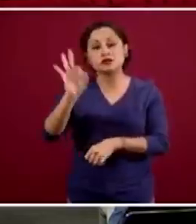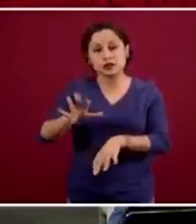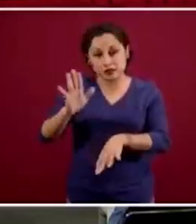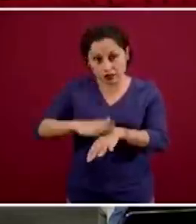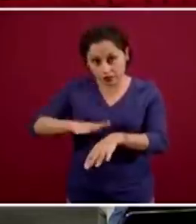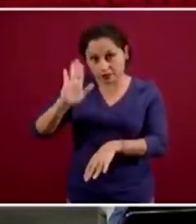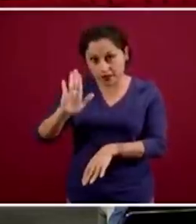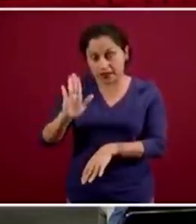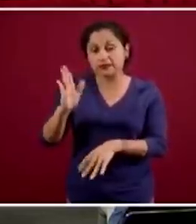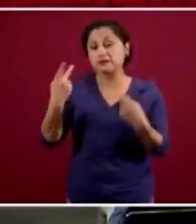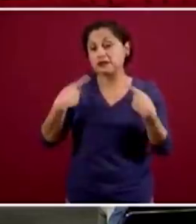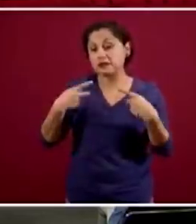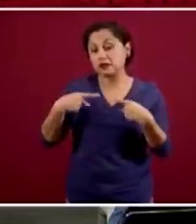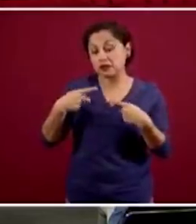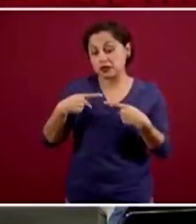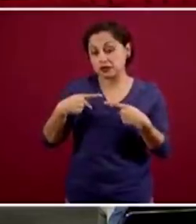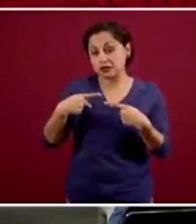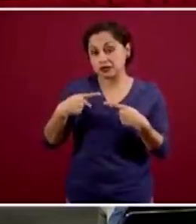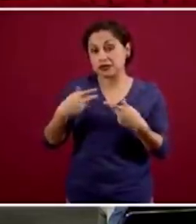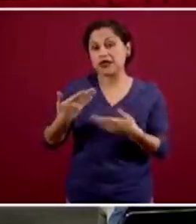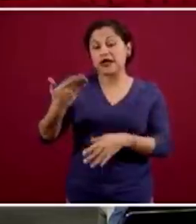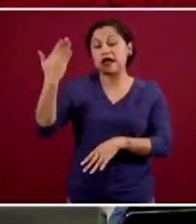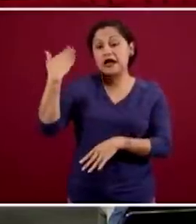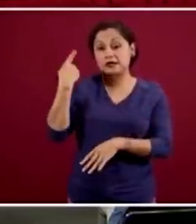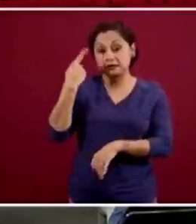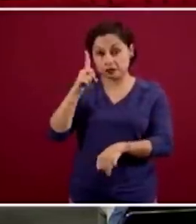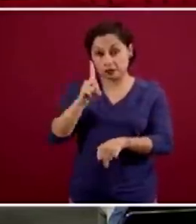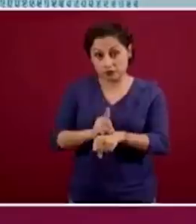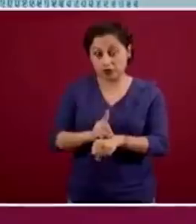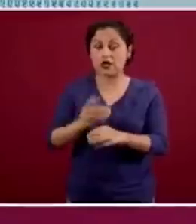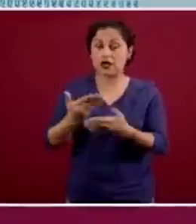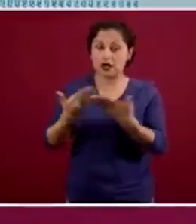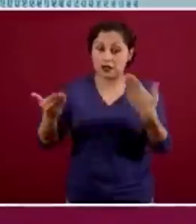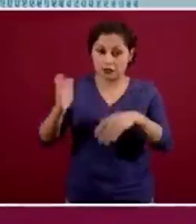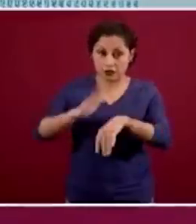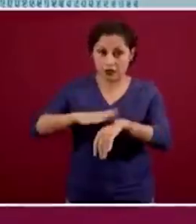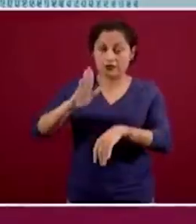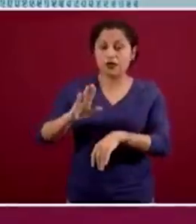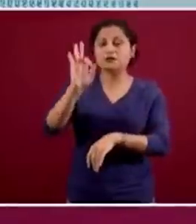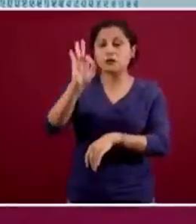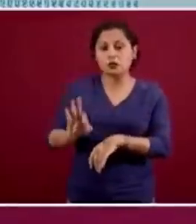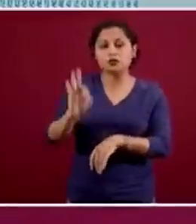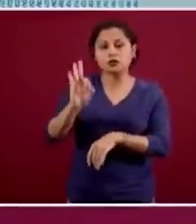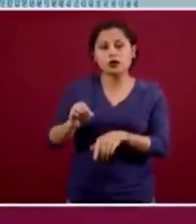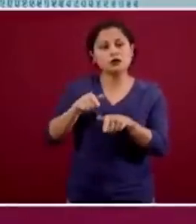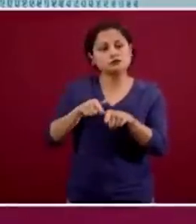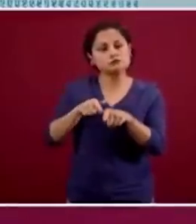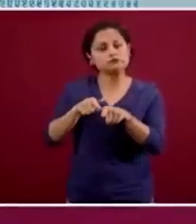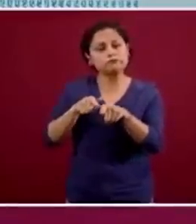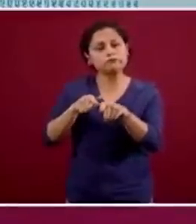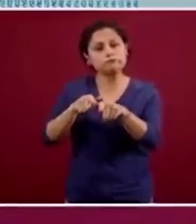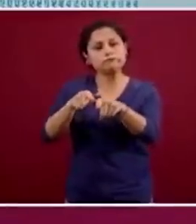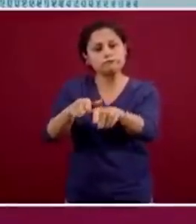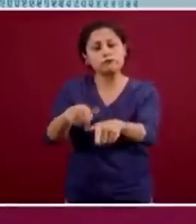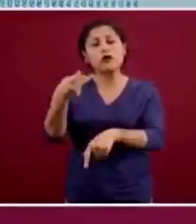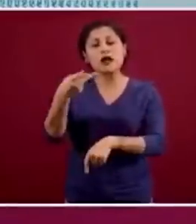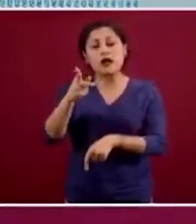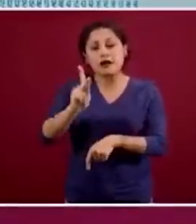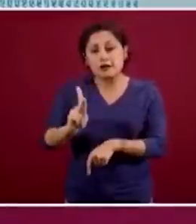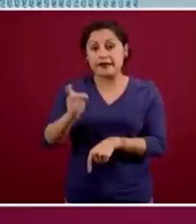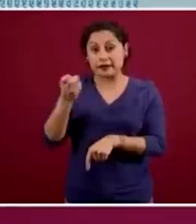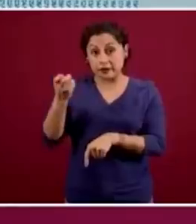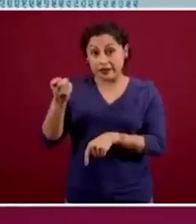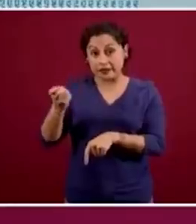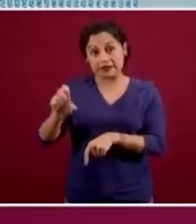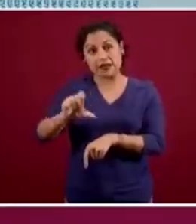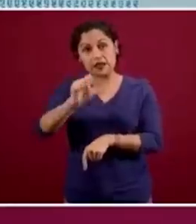respecto a lo que había el día previo y este porcentaje aunque se mantiene estable es un porcentaje de un conjunto mucho mayor de